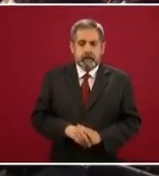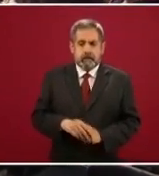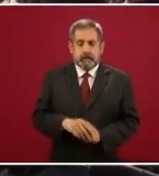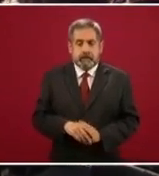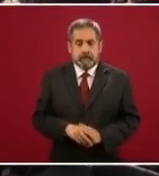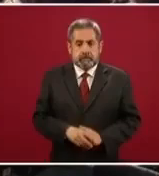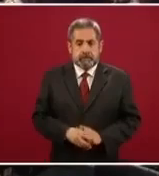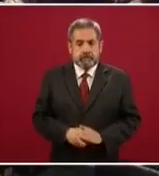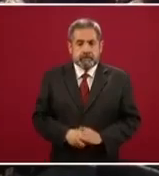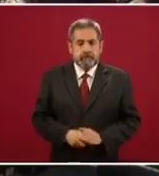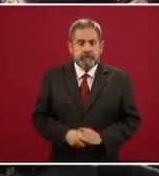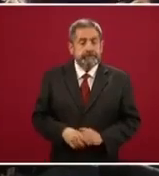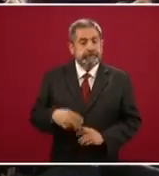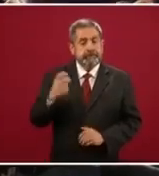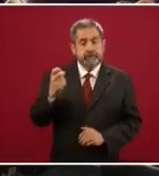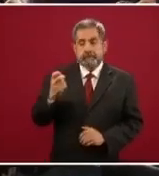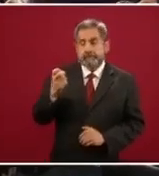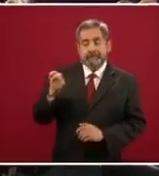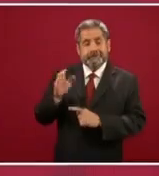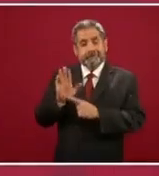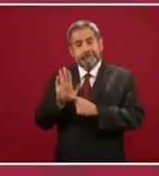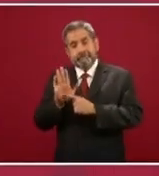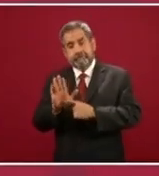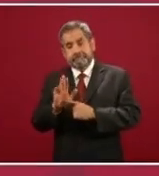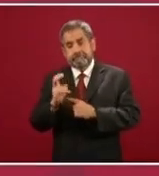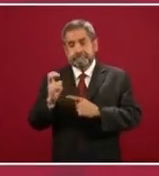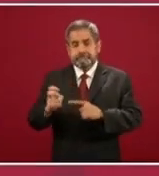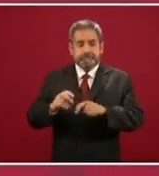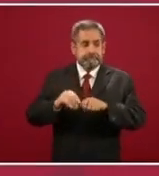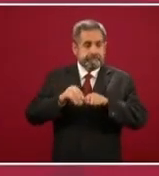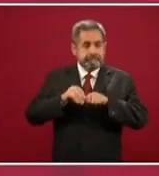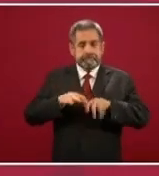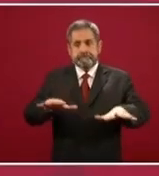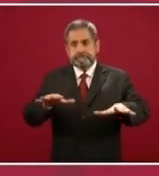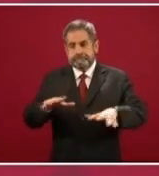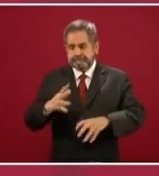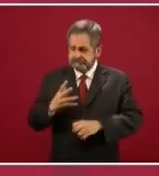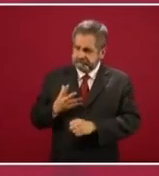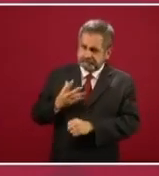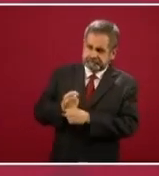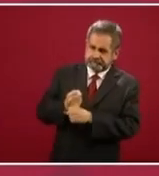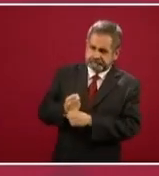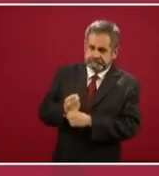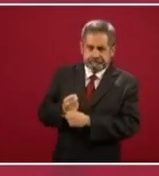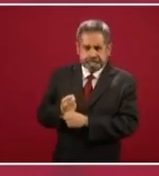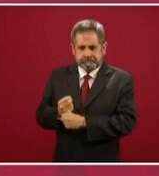Es este modelo el que queremos reforzar y extender